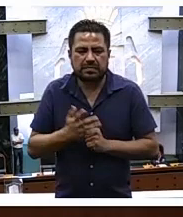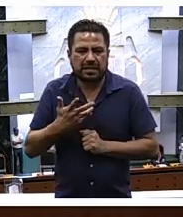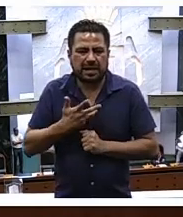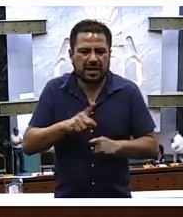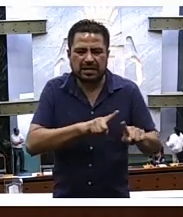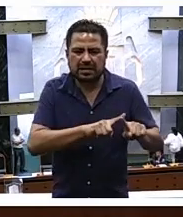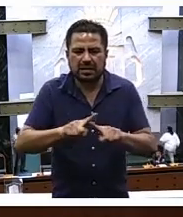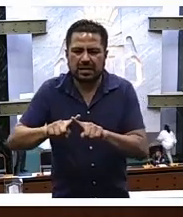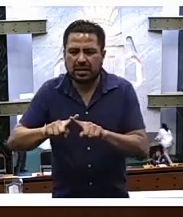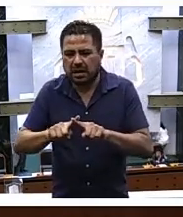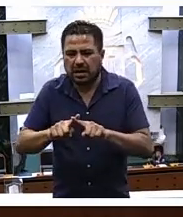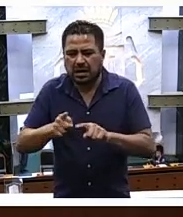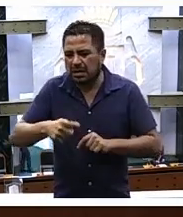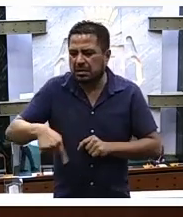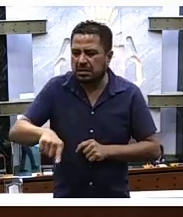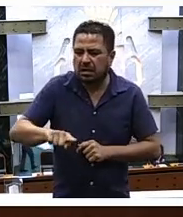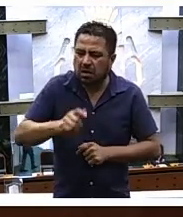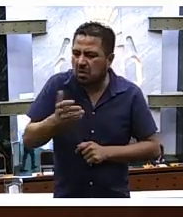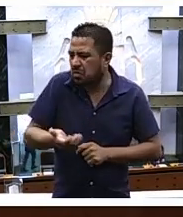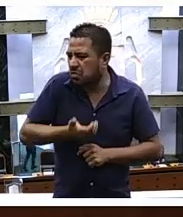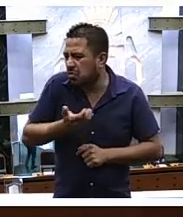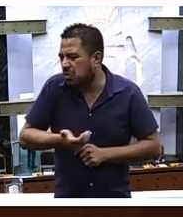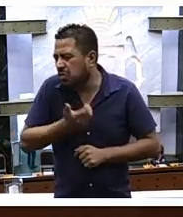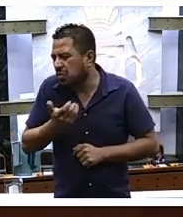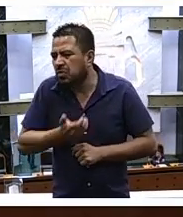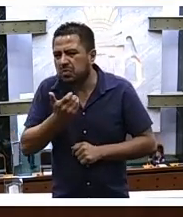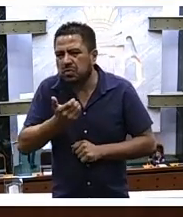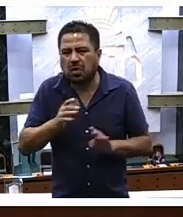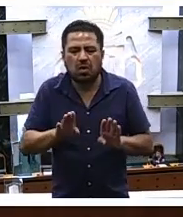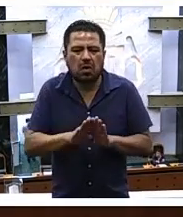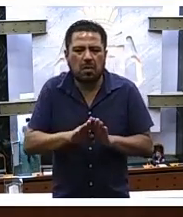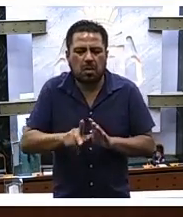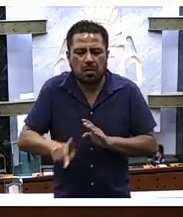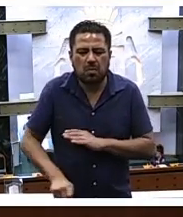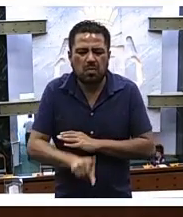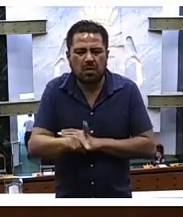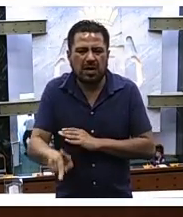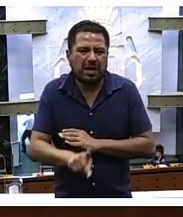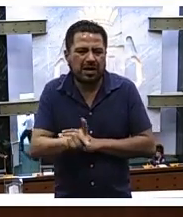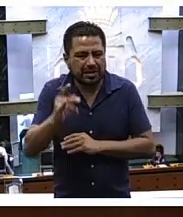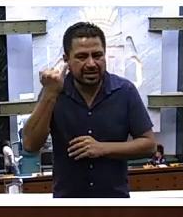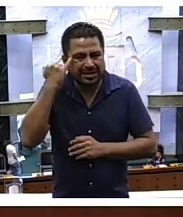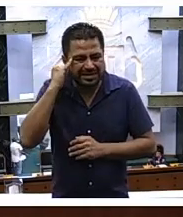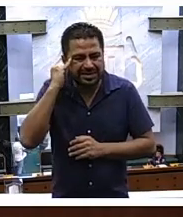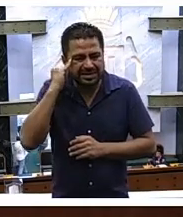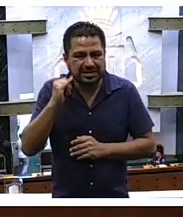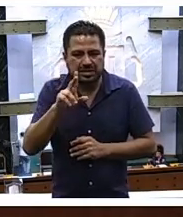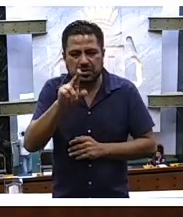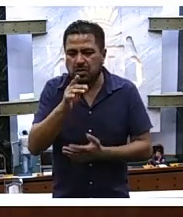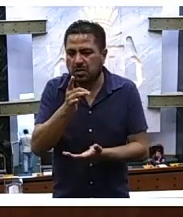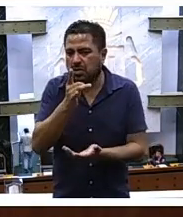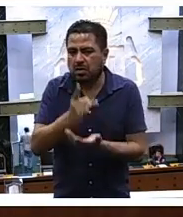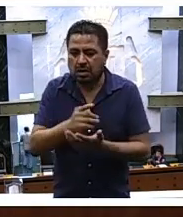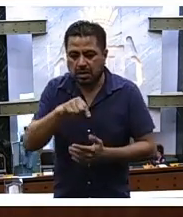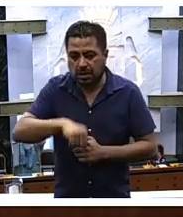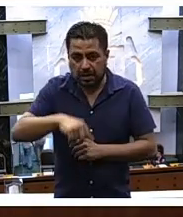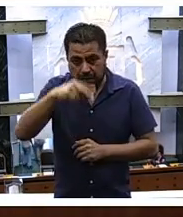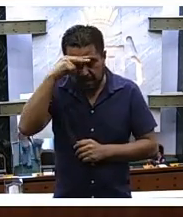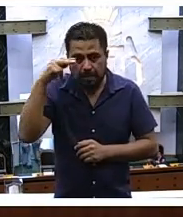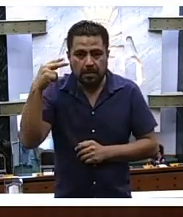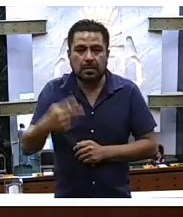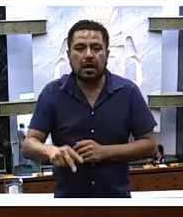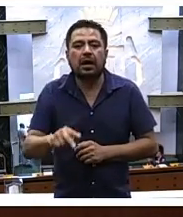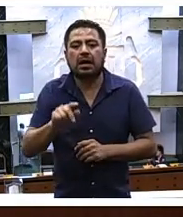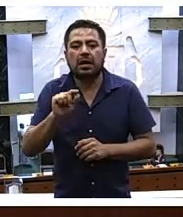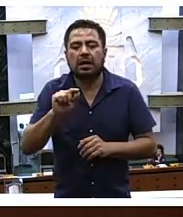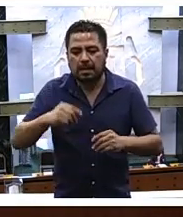diversas tradiciones que hacen figurar justamente la razón de ser de los pueblos originarios, no tan solo de nuestro país, sino precisamente a los